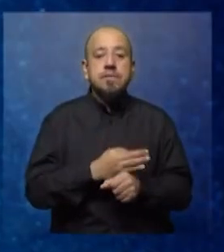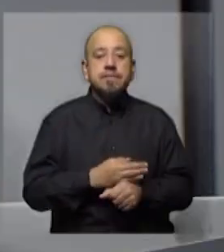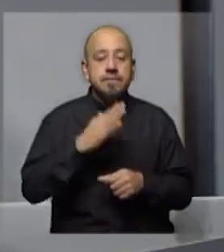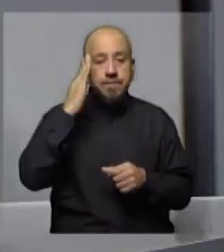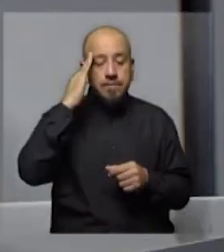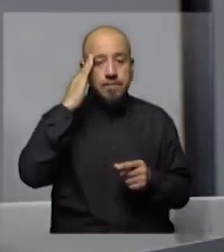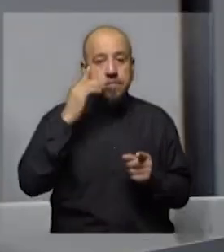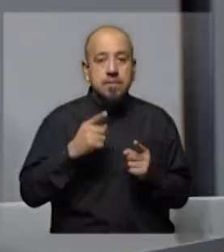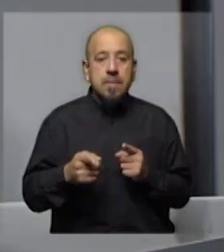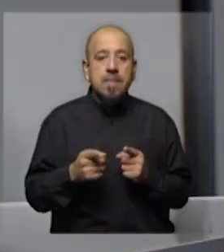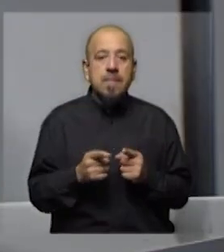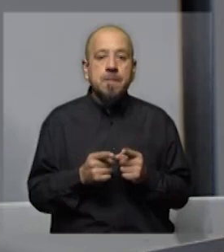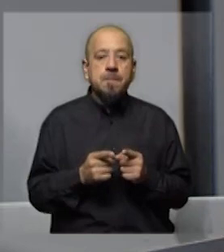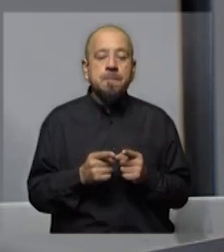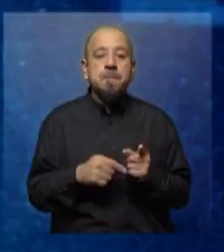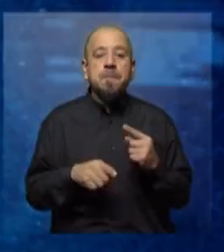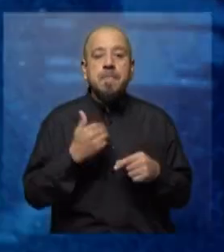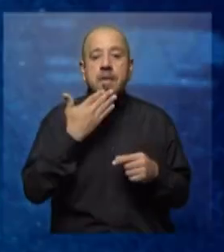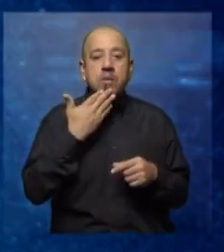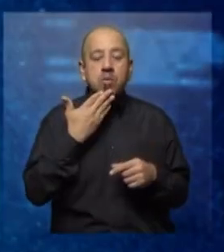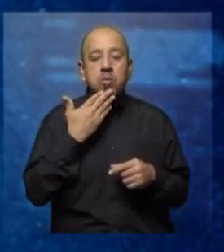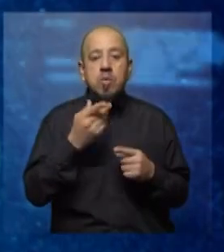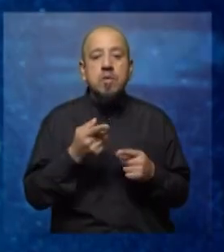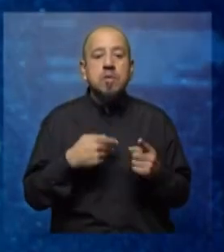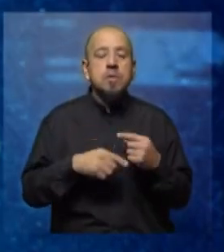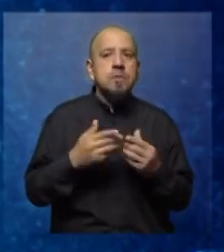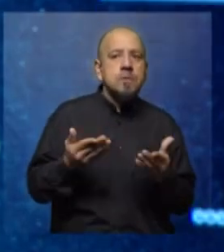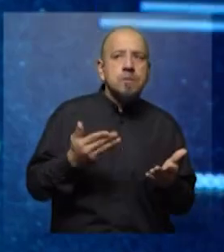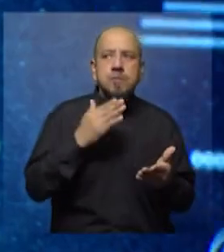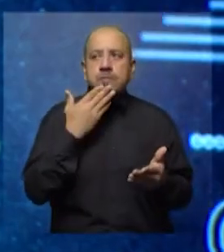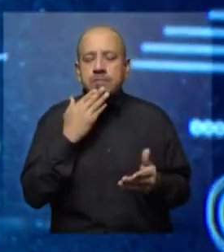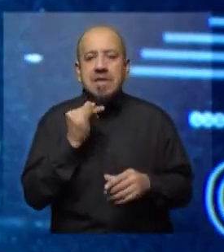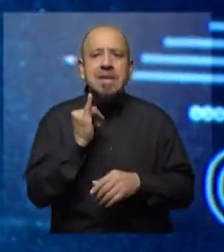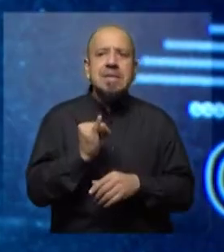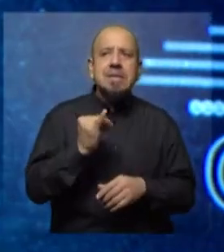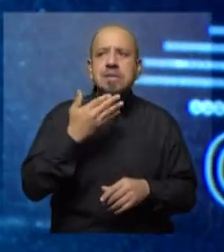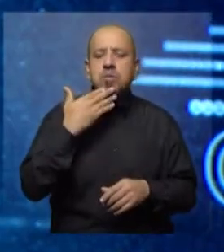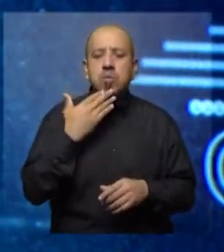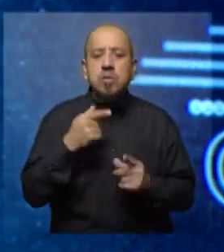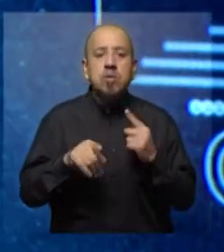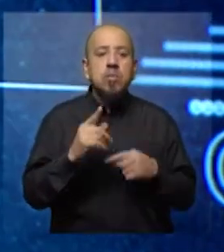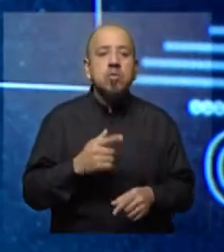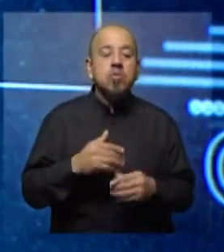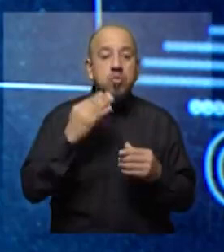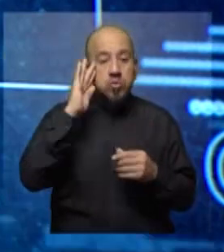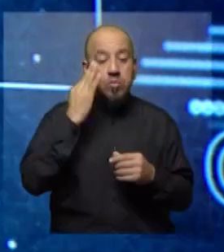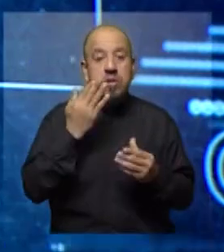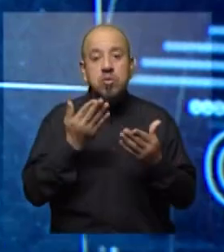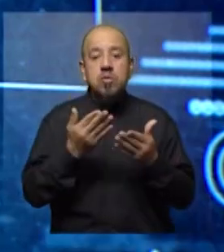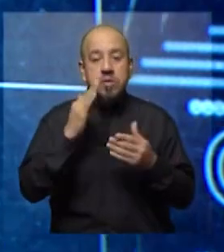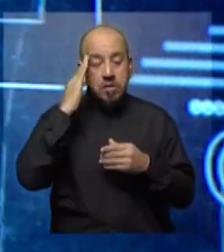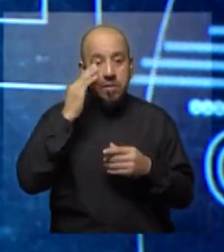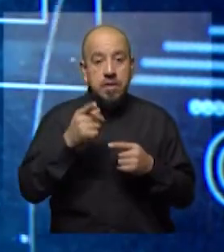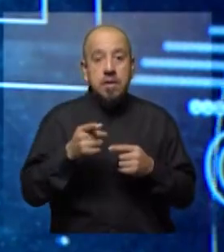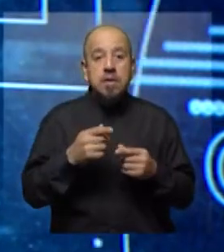saber la duda la incertidumbre como como fuente como como base del conocimiento y del entendimiento